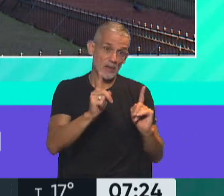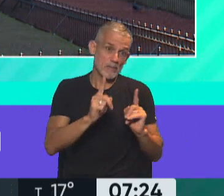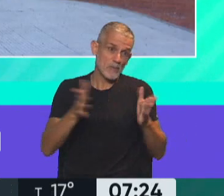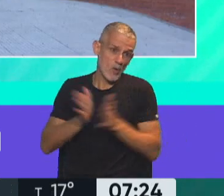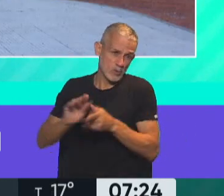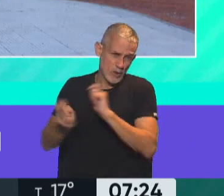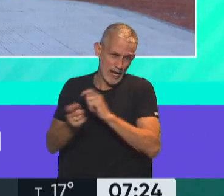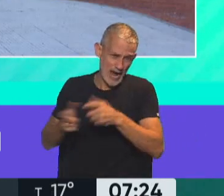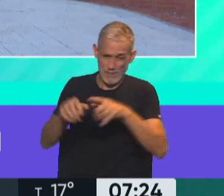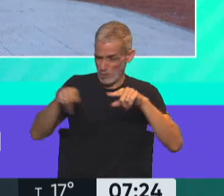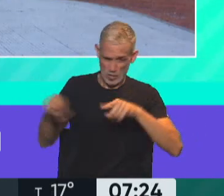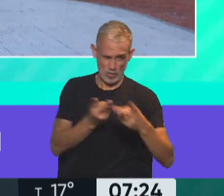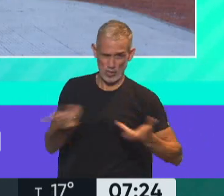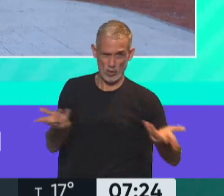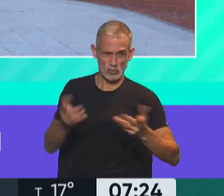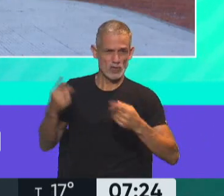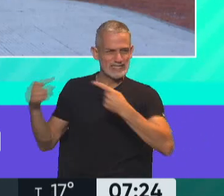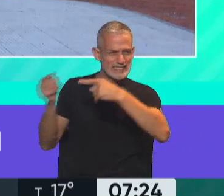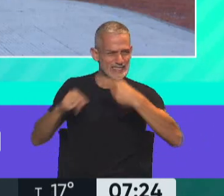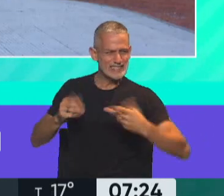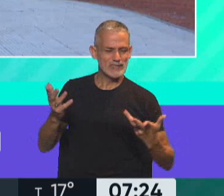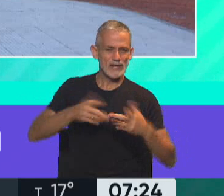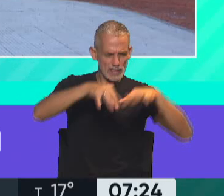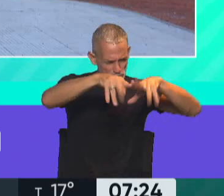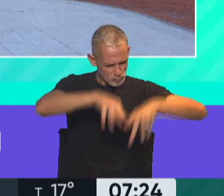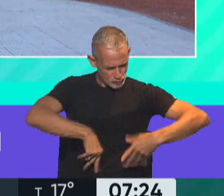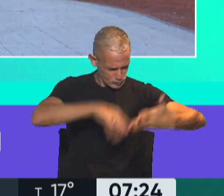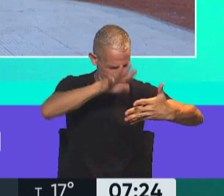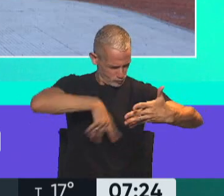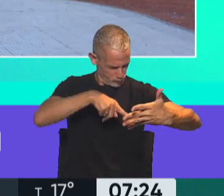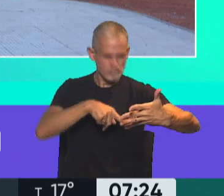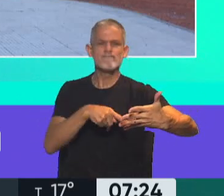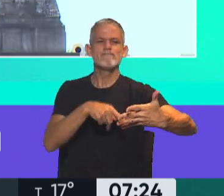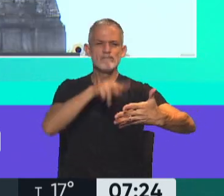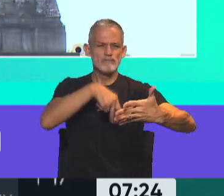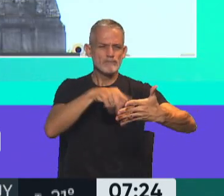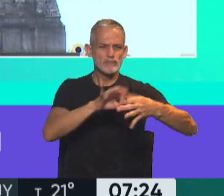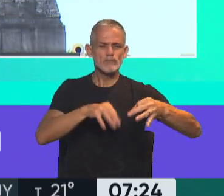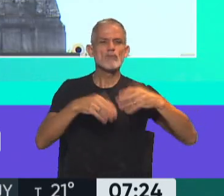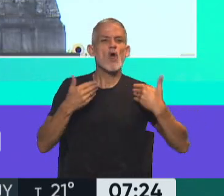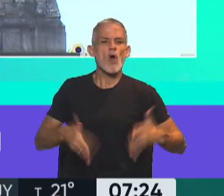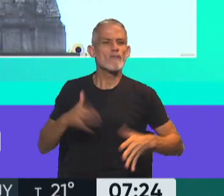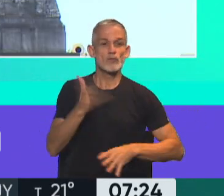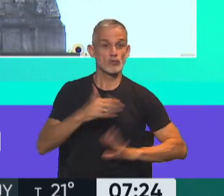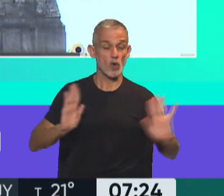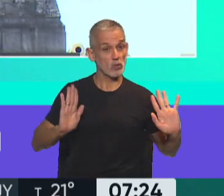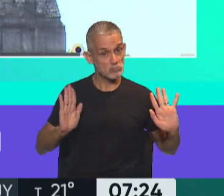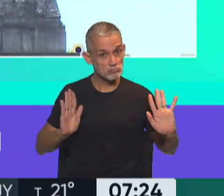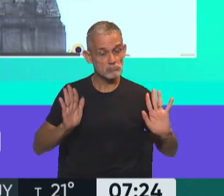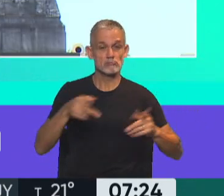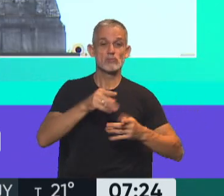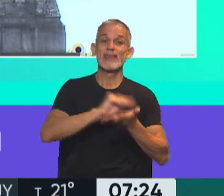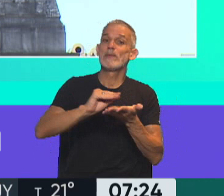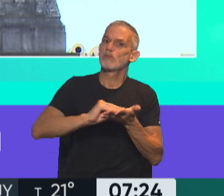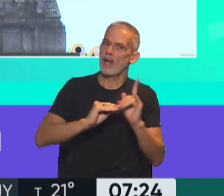juntos por el cambio finalmente cómo quedó la redacción final y dejó conformes a todos por lo menos a los